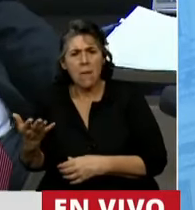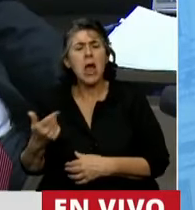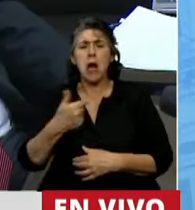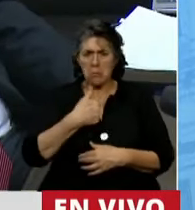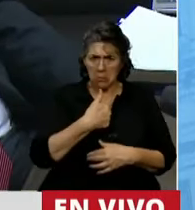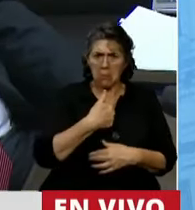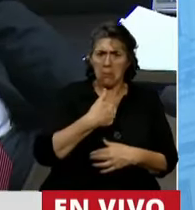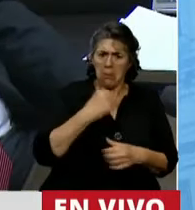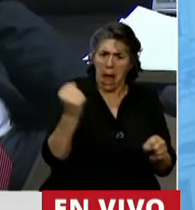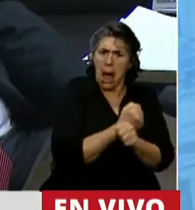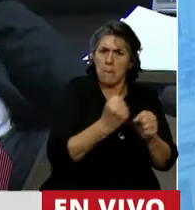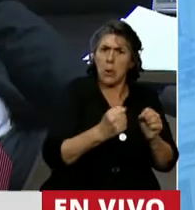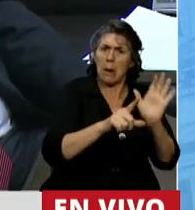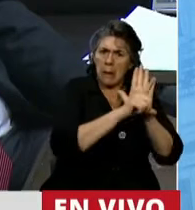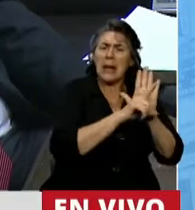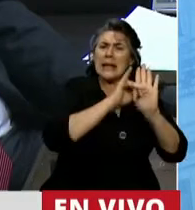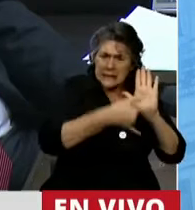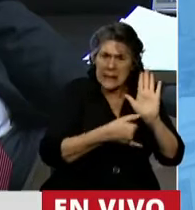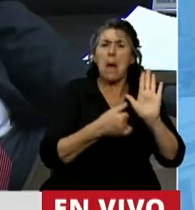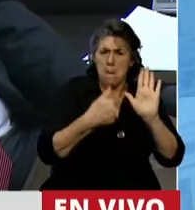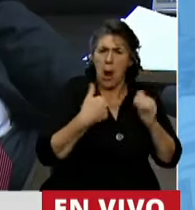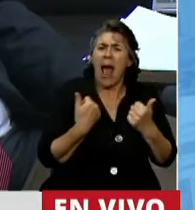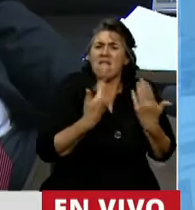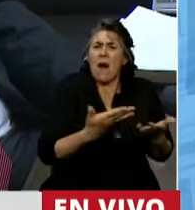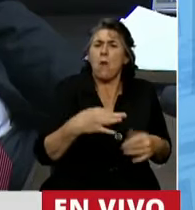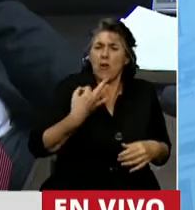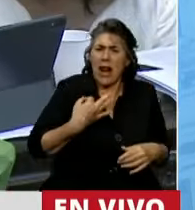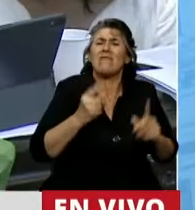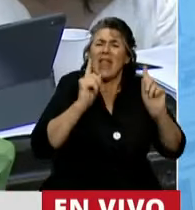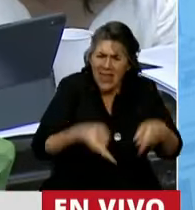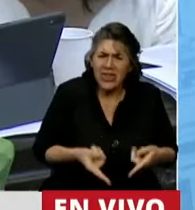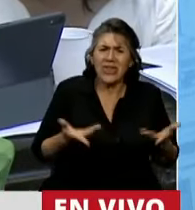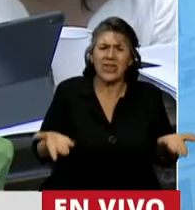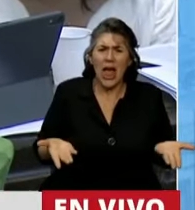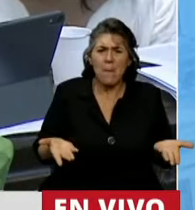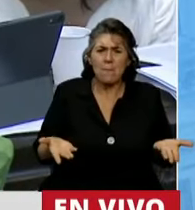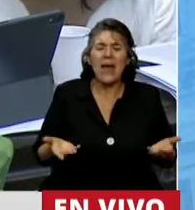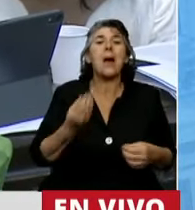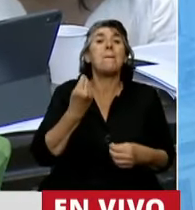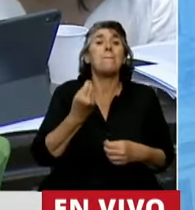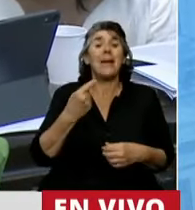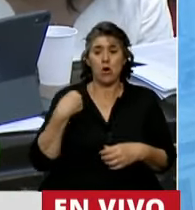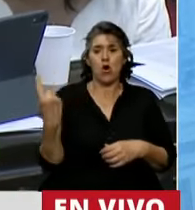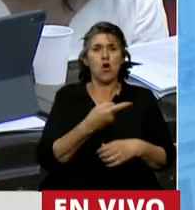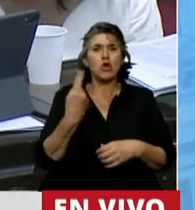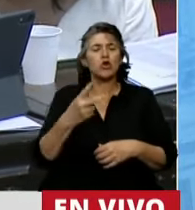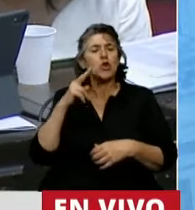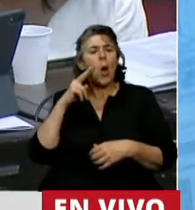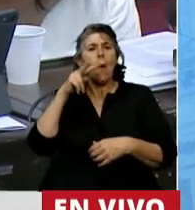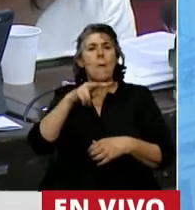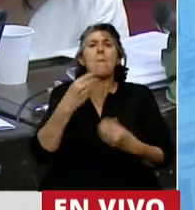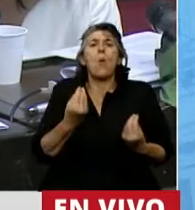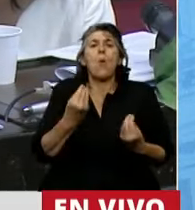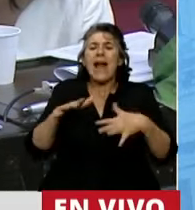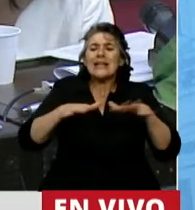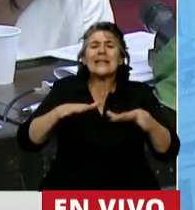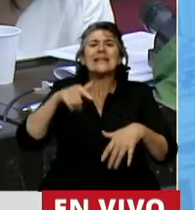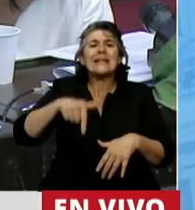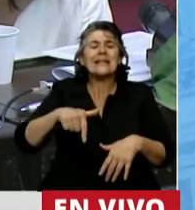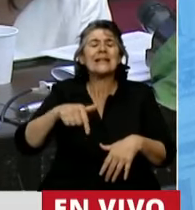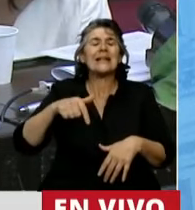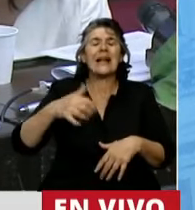diferentes miradas, miramos de distintas perspectivas una realidad que además también tiene que ver con la justicia